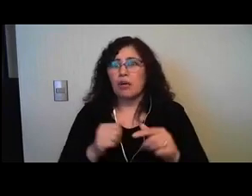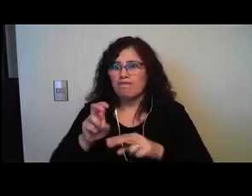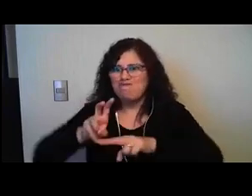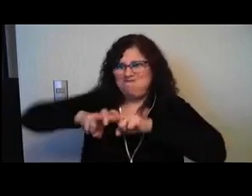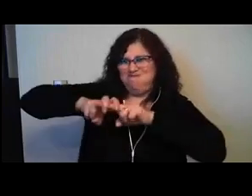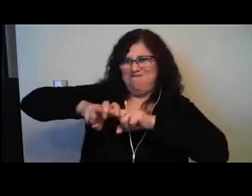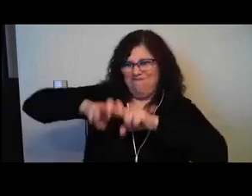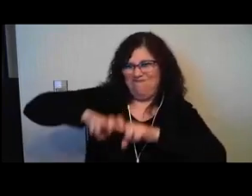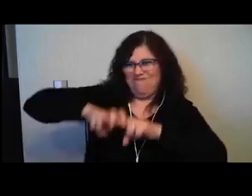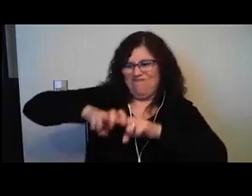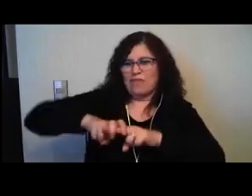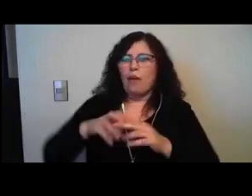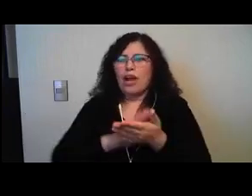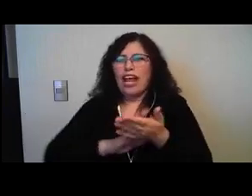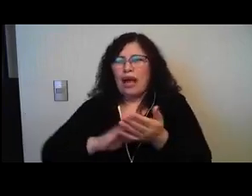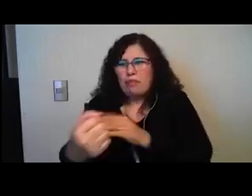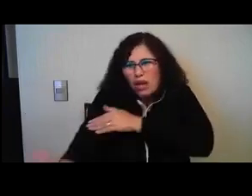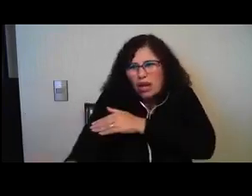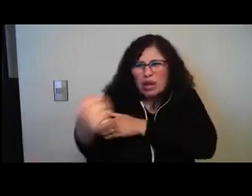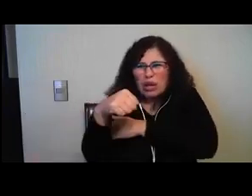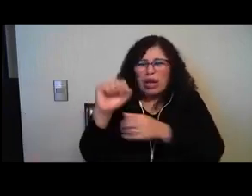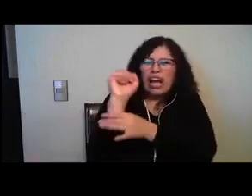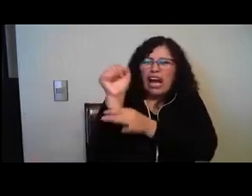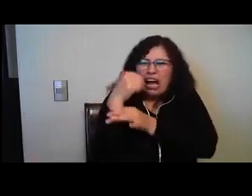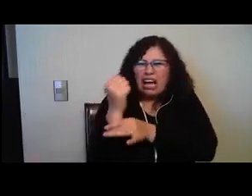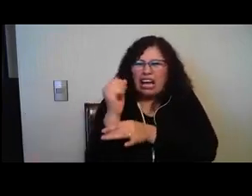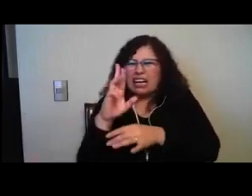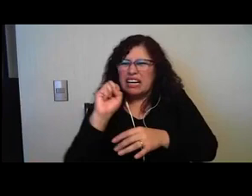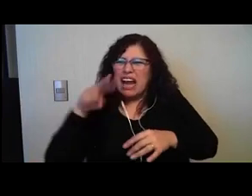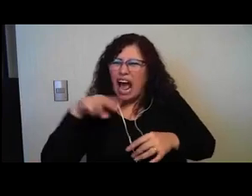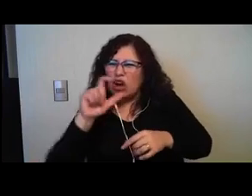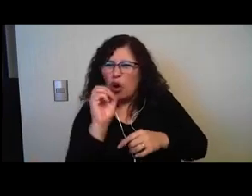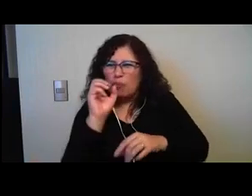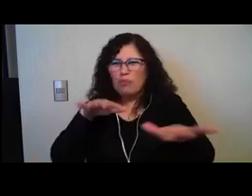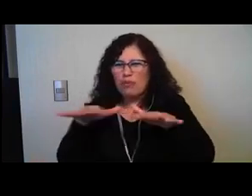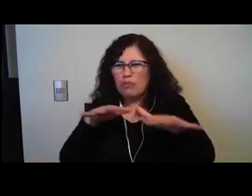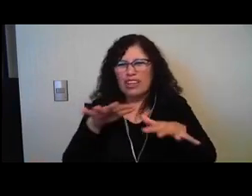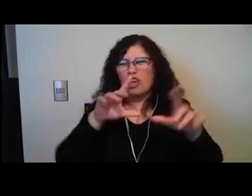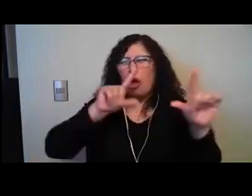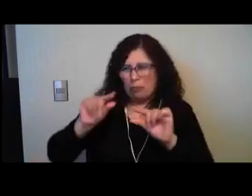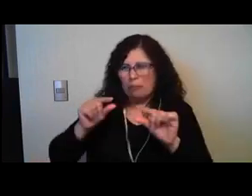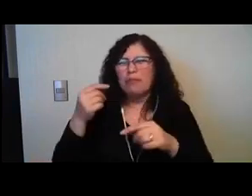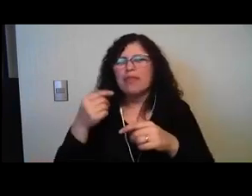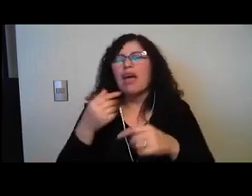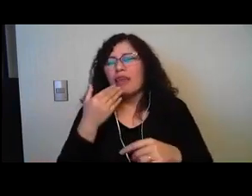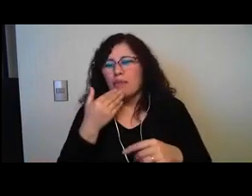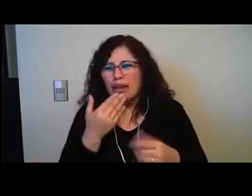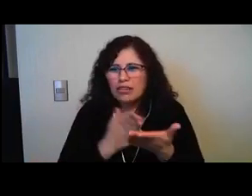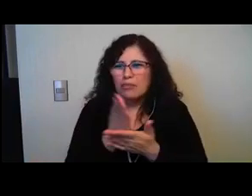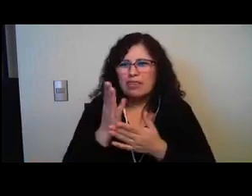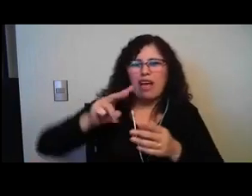pierde rango articular, ¿cierto? Se desplaza un centro de gravedad, algunas articulaciones como lo de la rodilla se desplazan con